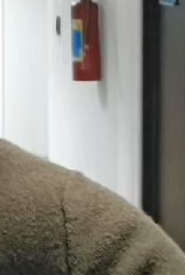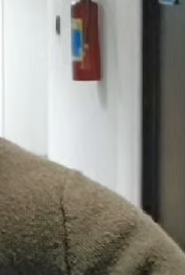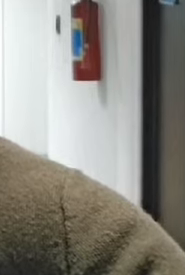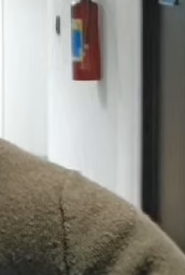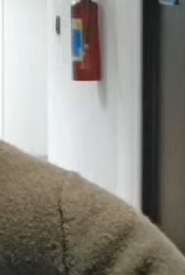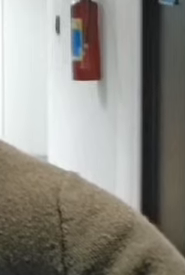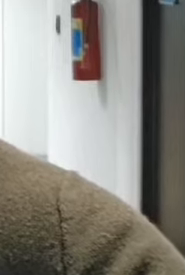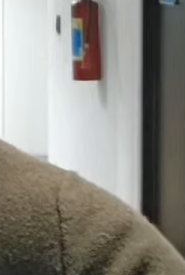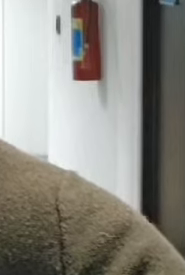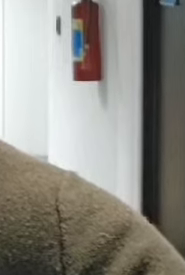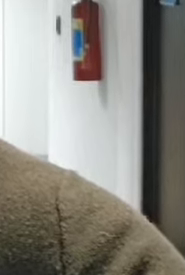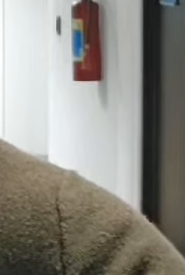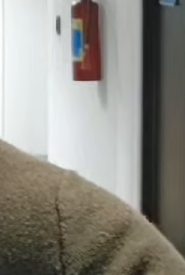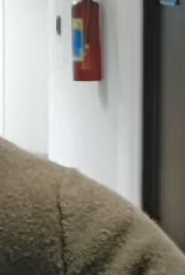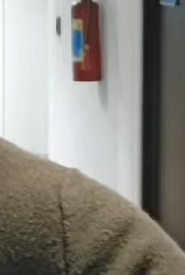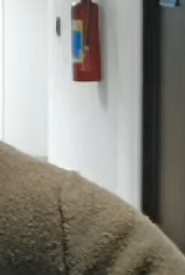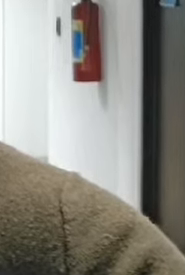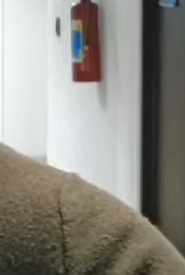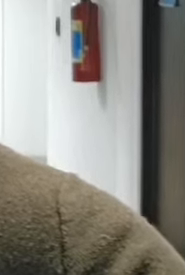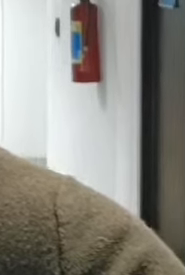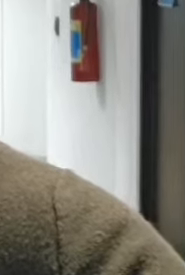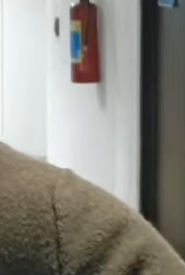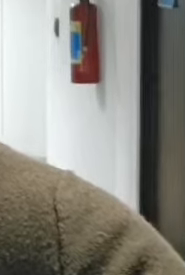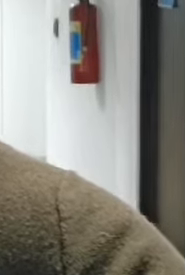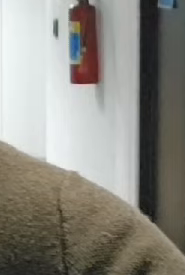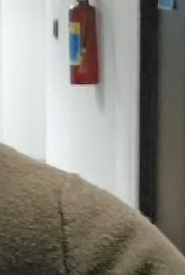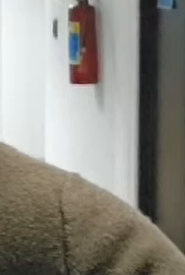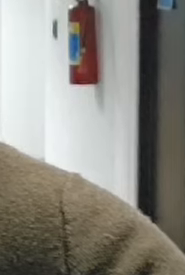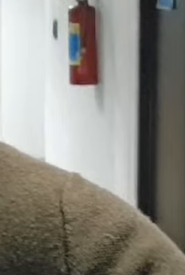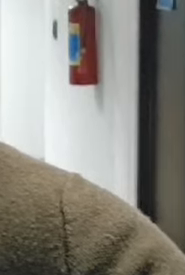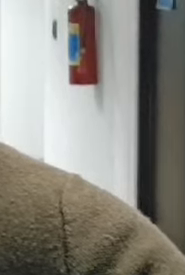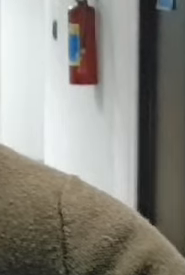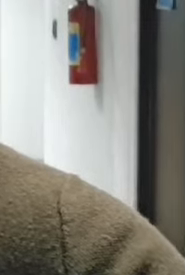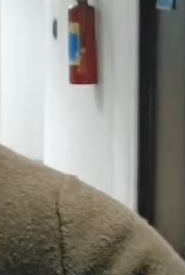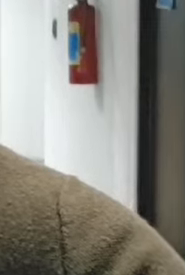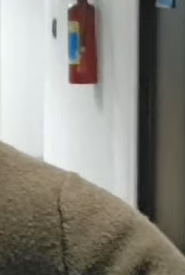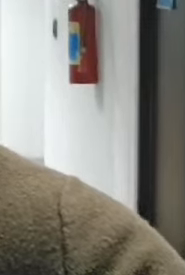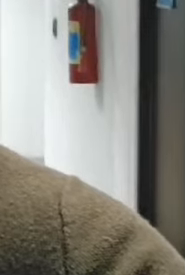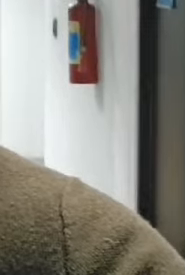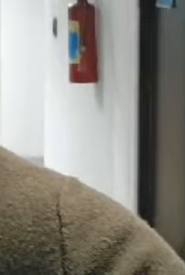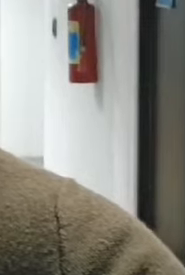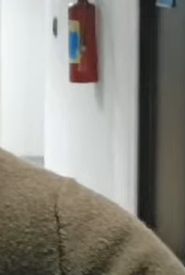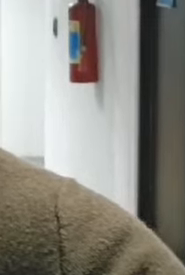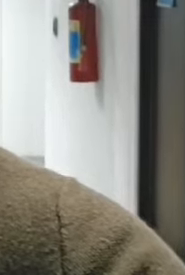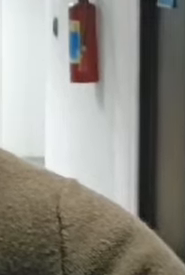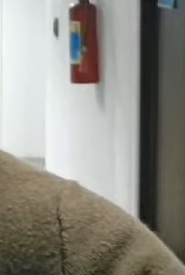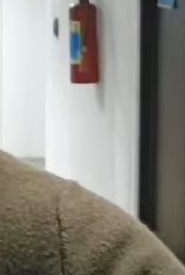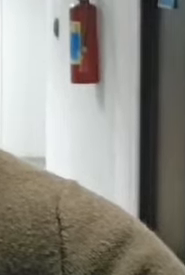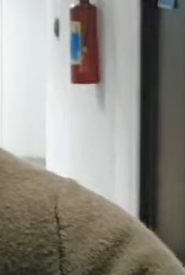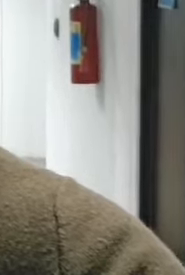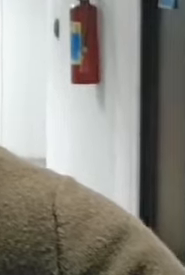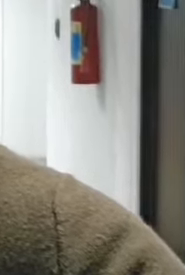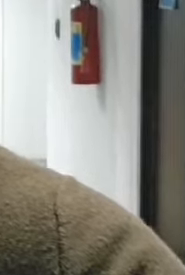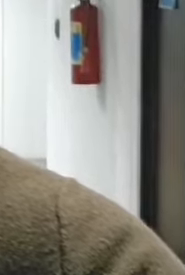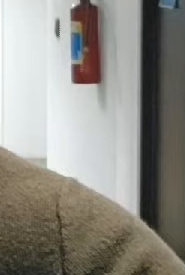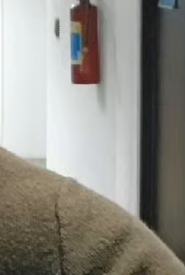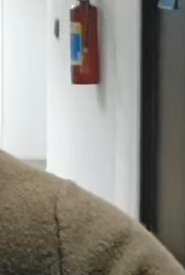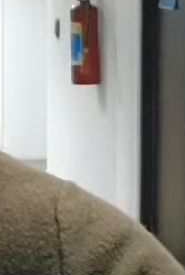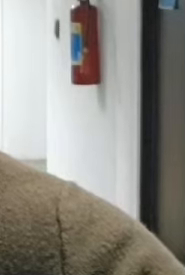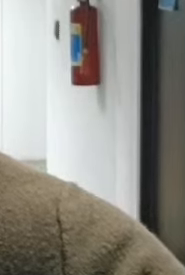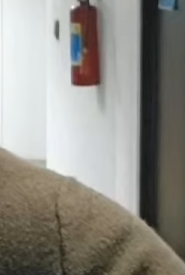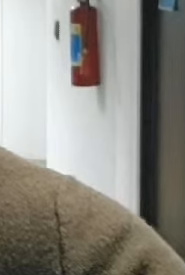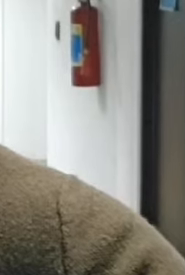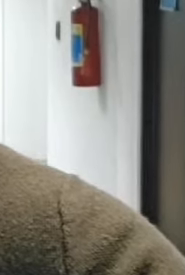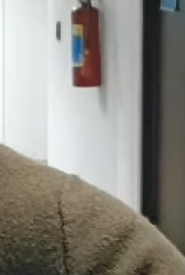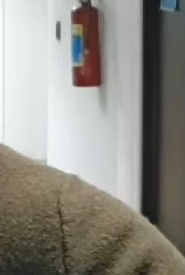demócratas están usando el tema migratorio y el supuesto cierre de la frontera para hacer campaña electoral. Pero señala el